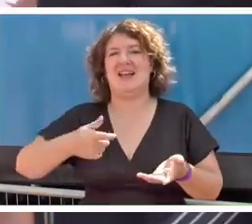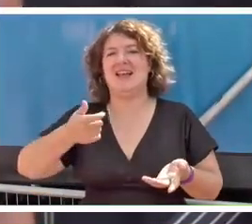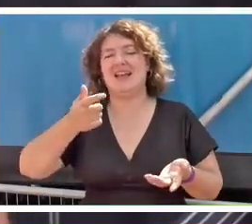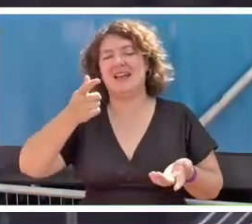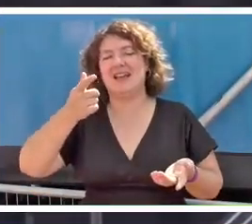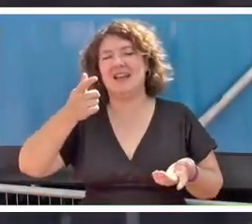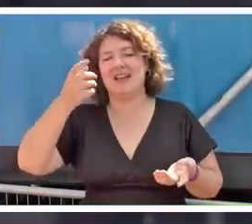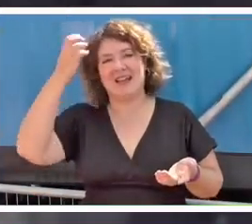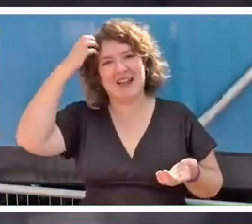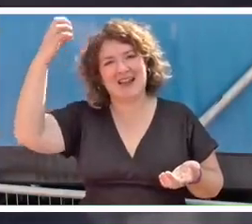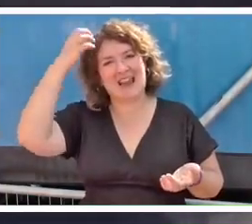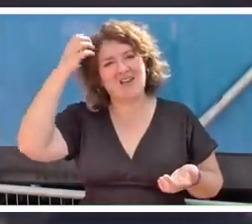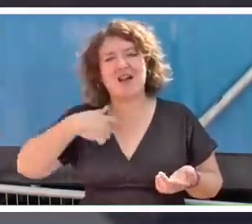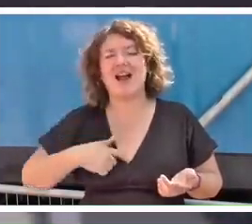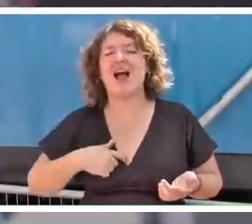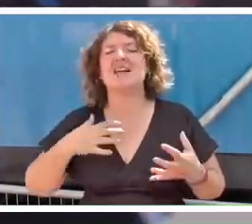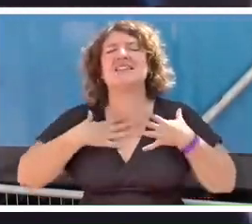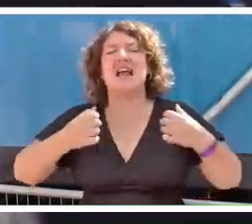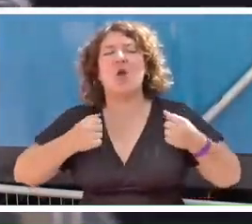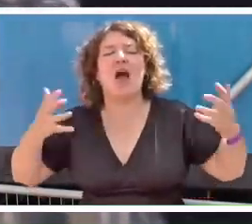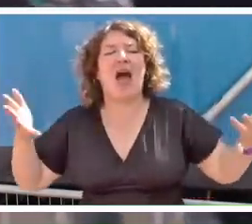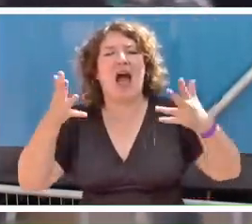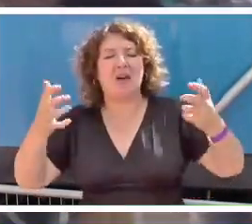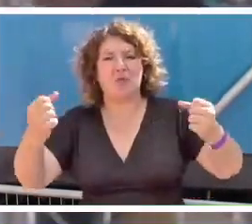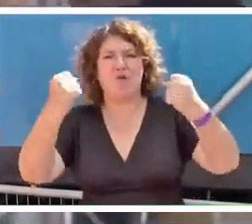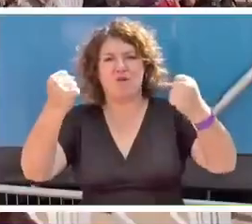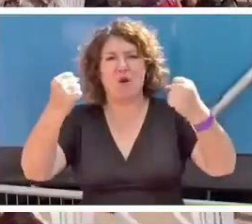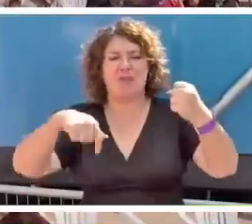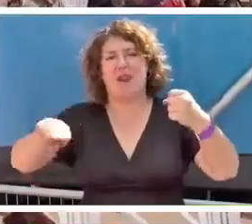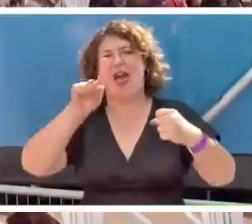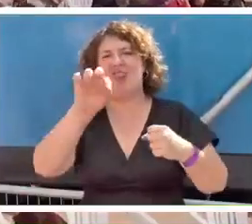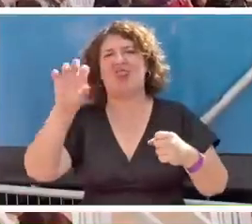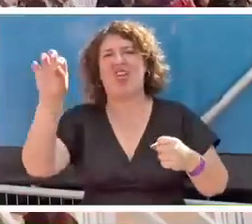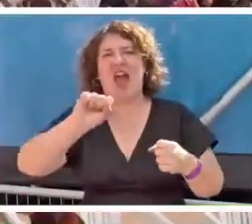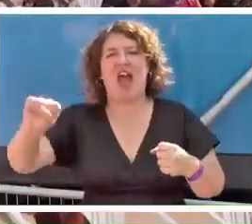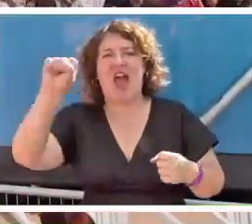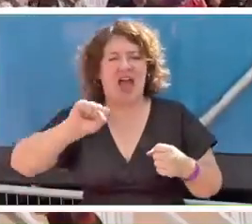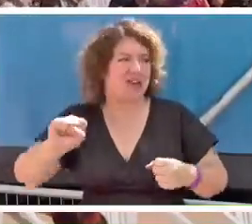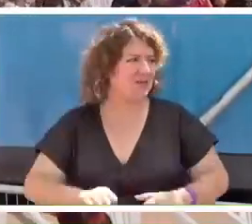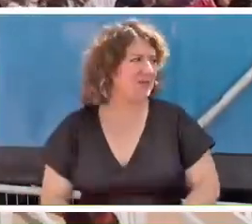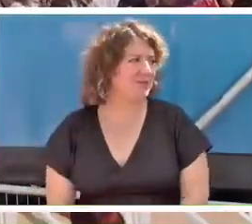Salud, ánimo, fuerza para este centenario.